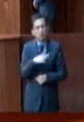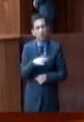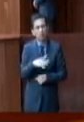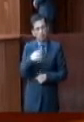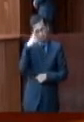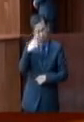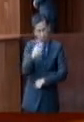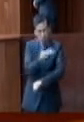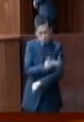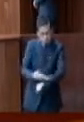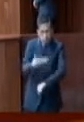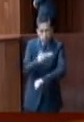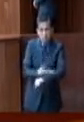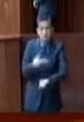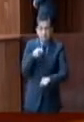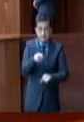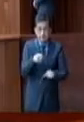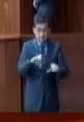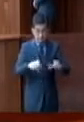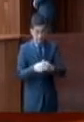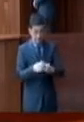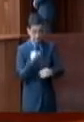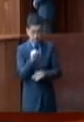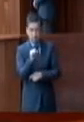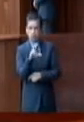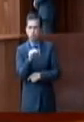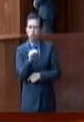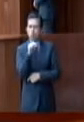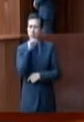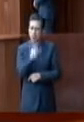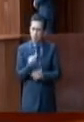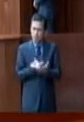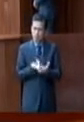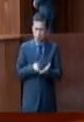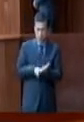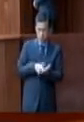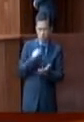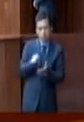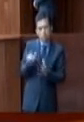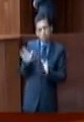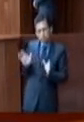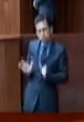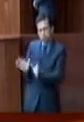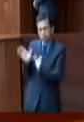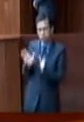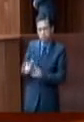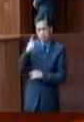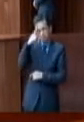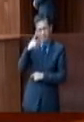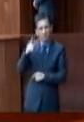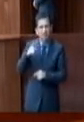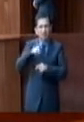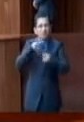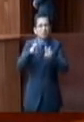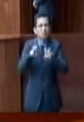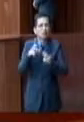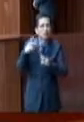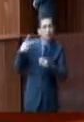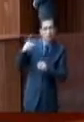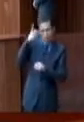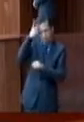gestiones sindicales sino que hay digámoslo así una exaltación a temas gubernamentales